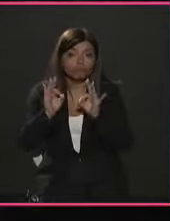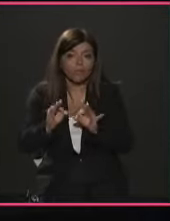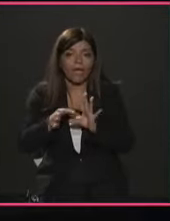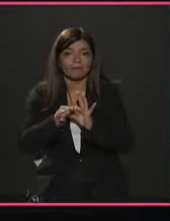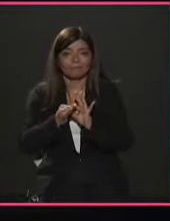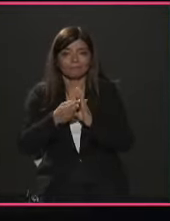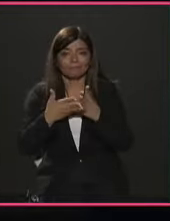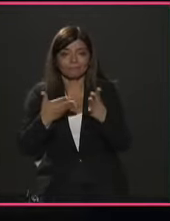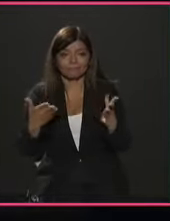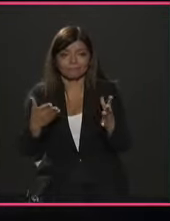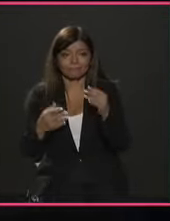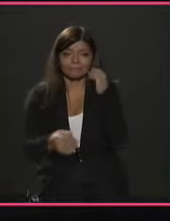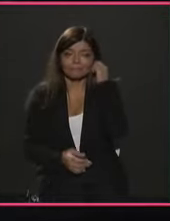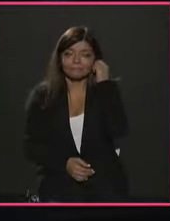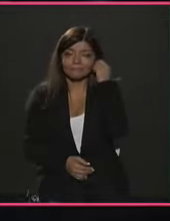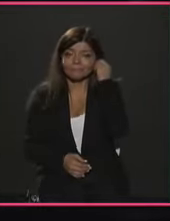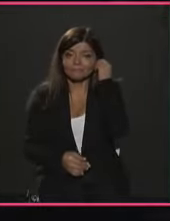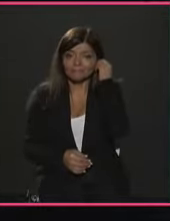Muchas